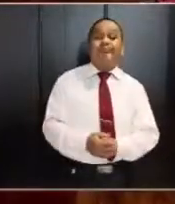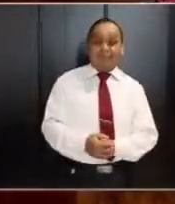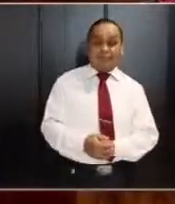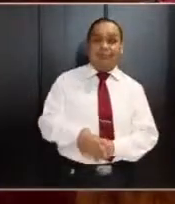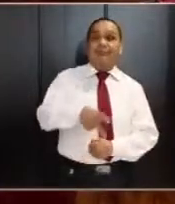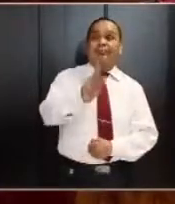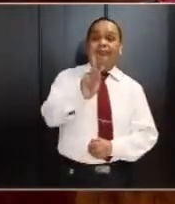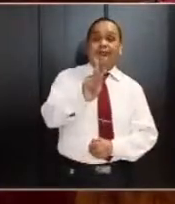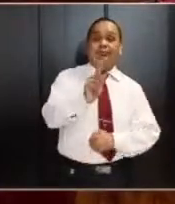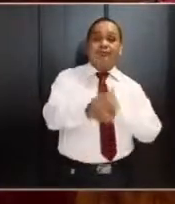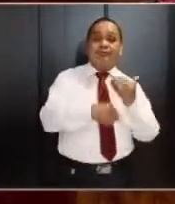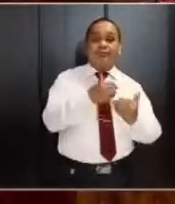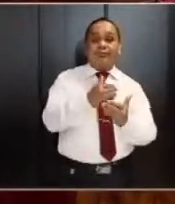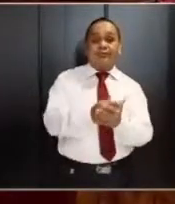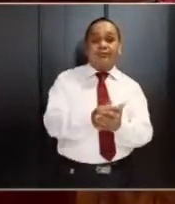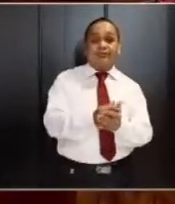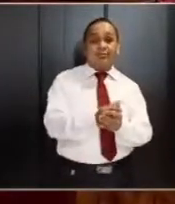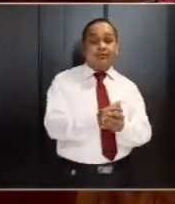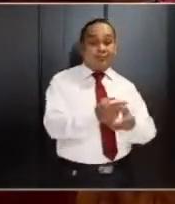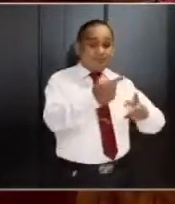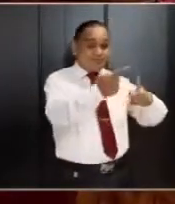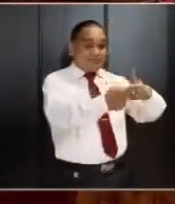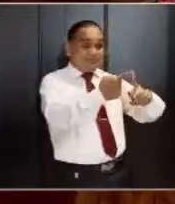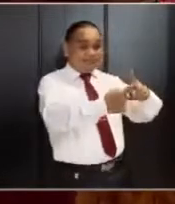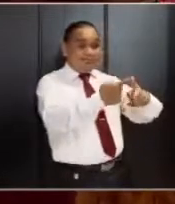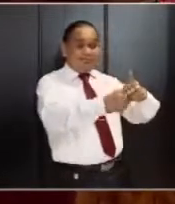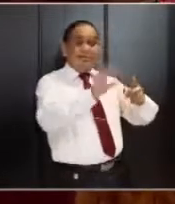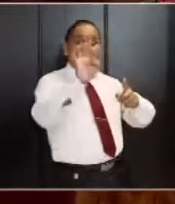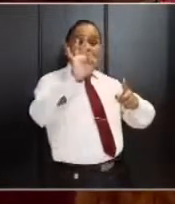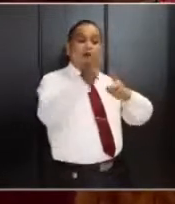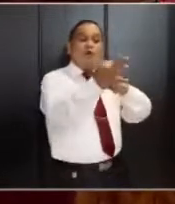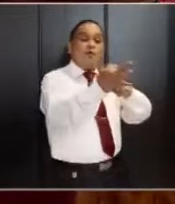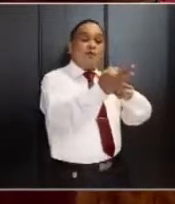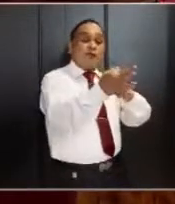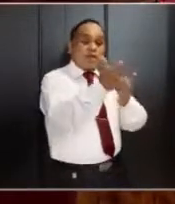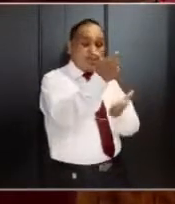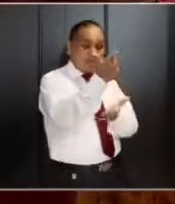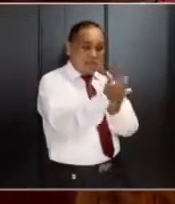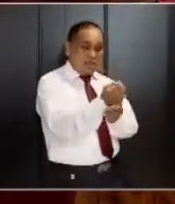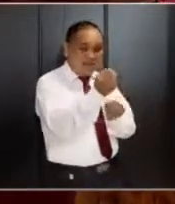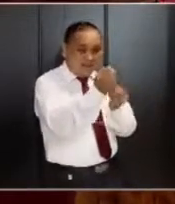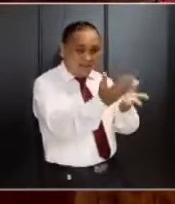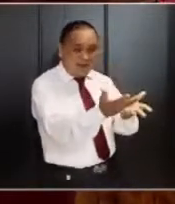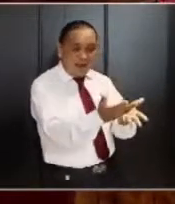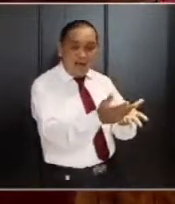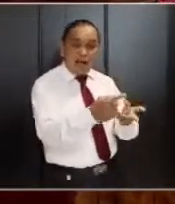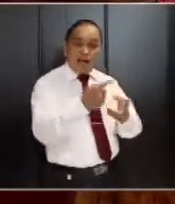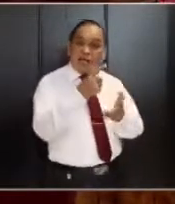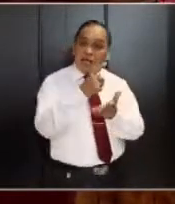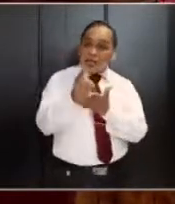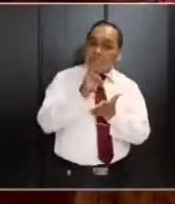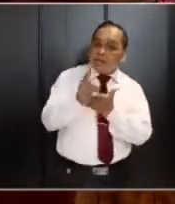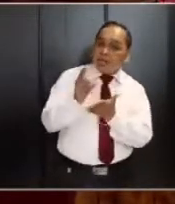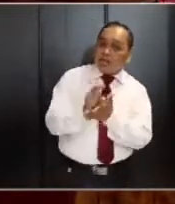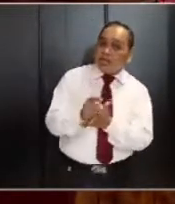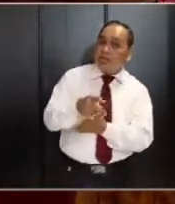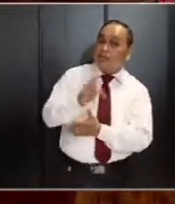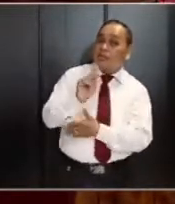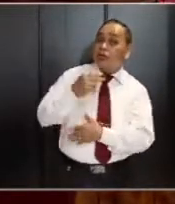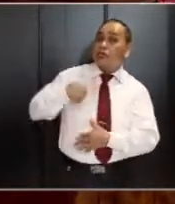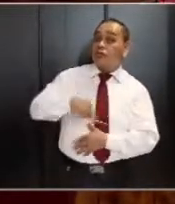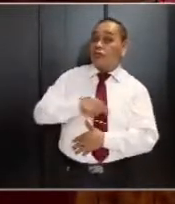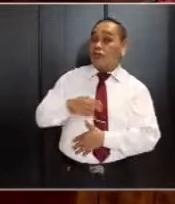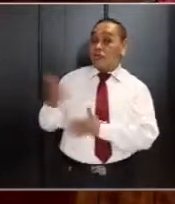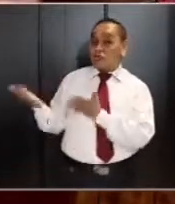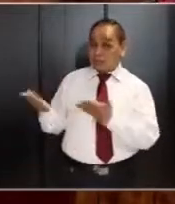Y la otra la puso la Auditoría Superior de la Federación, que trabajaba todavía con Alejandro Moreno, no habíamos llegado